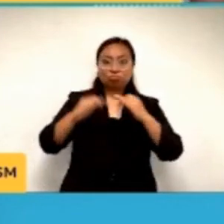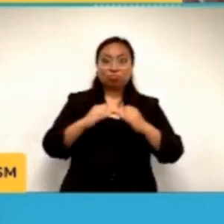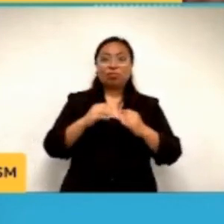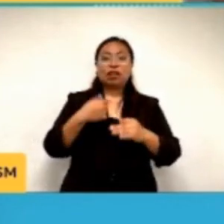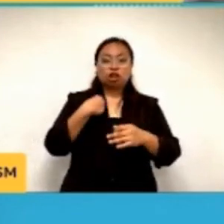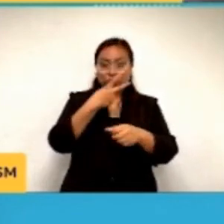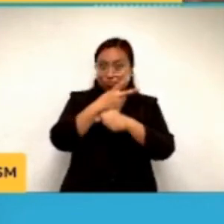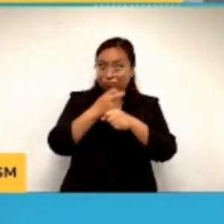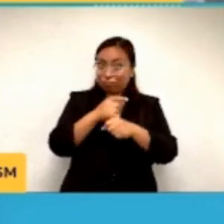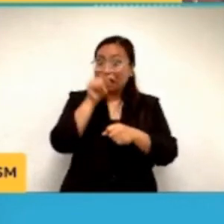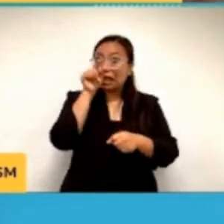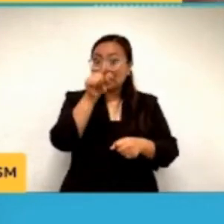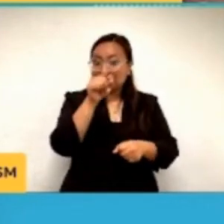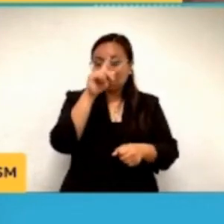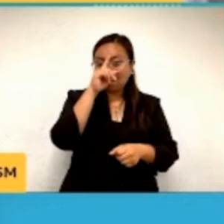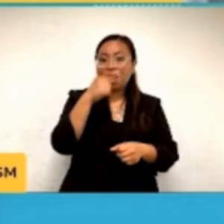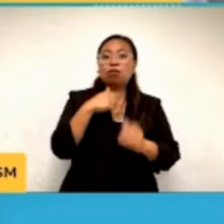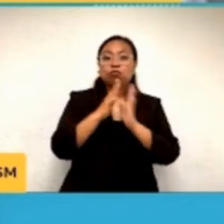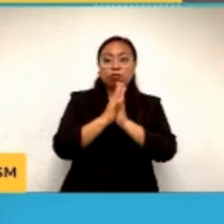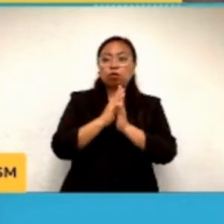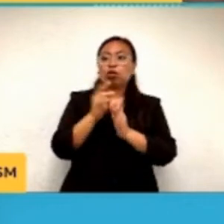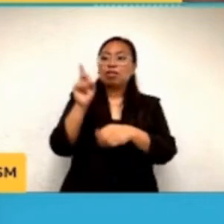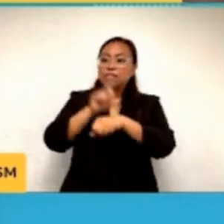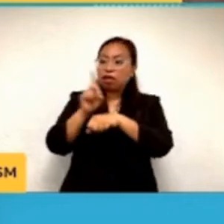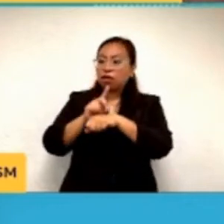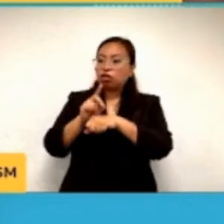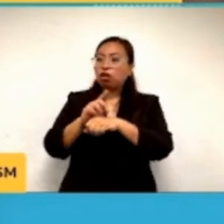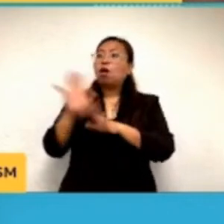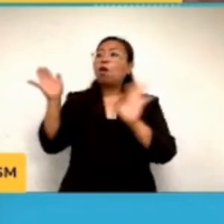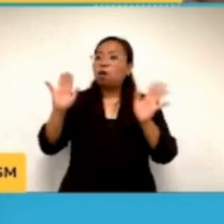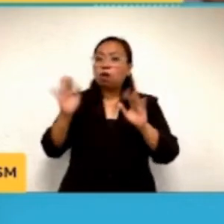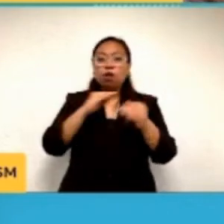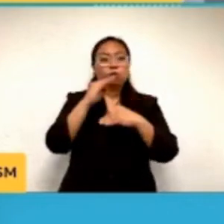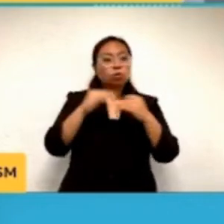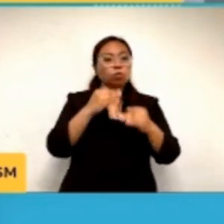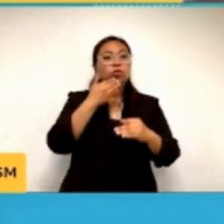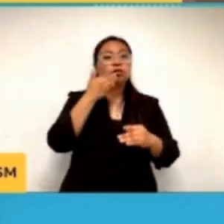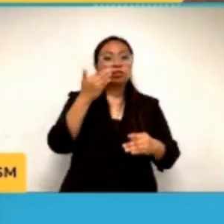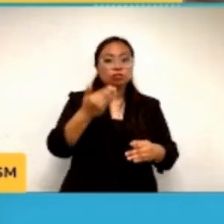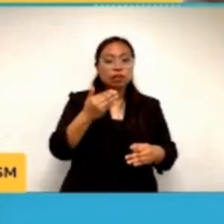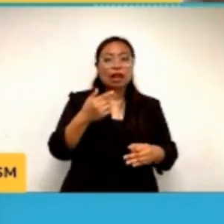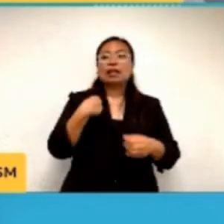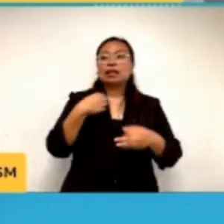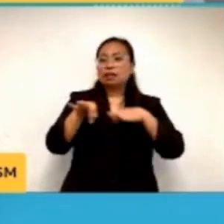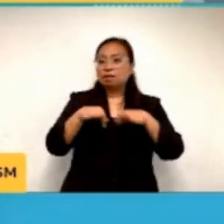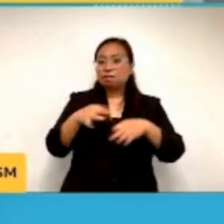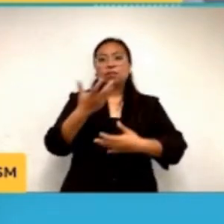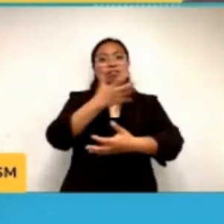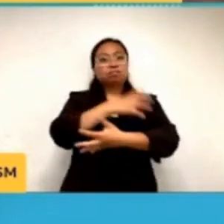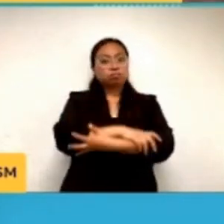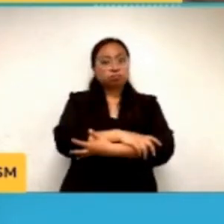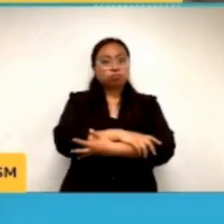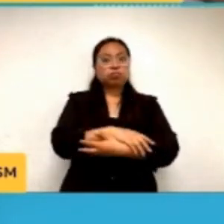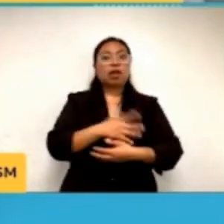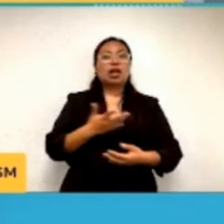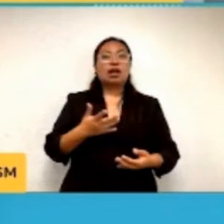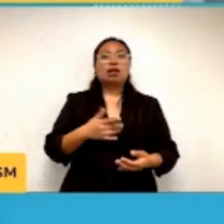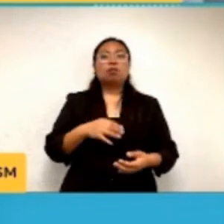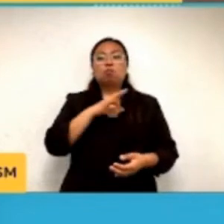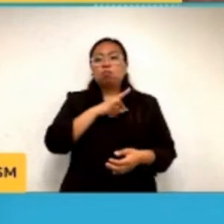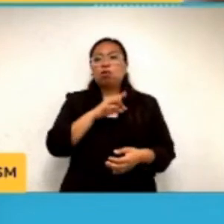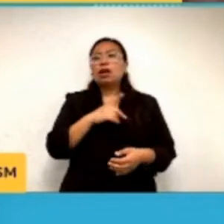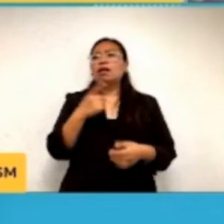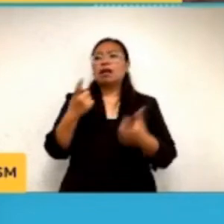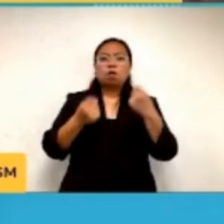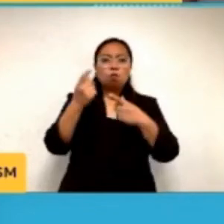una vez al día, te asegures de reconocer a alguien más. Pueden ser tus colaboradores, pueden ser tus peers, pueden ser tus